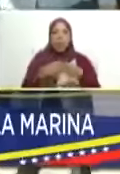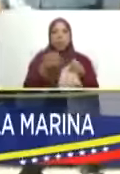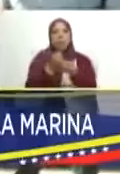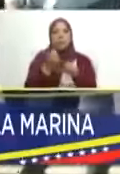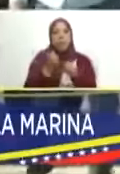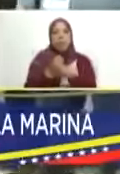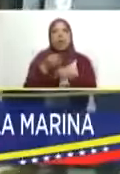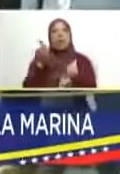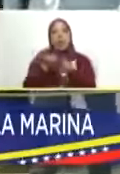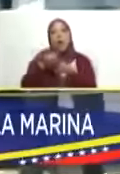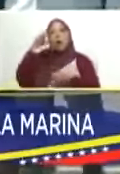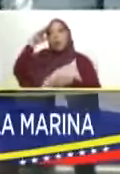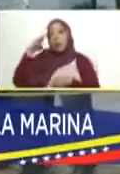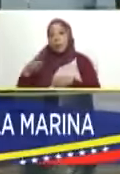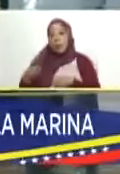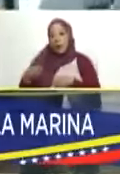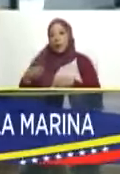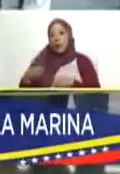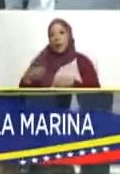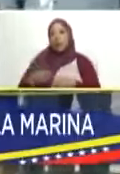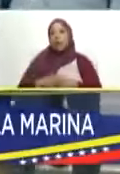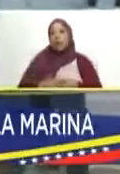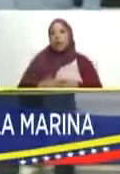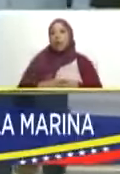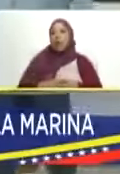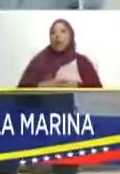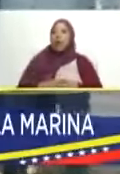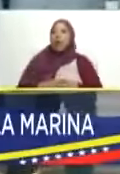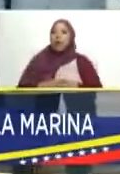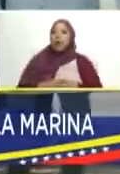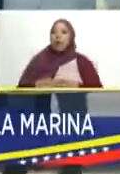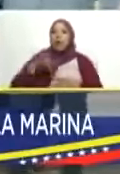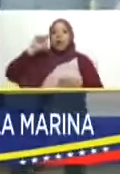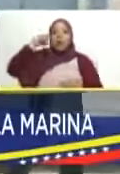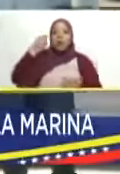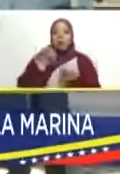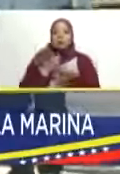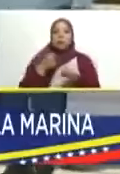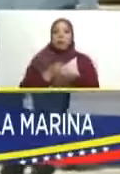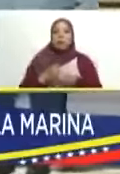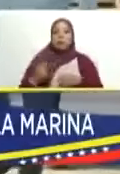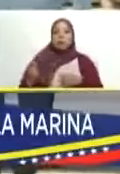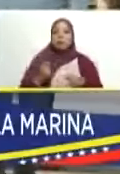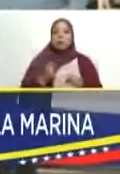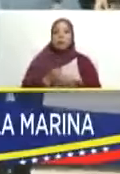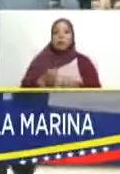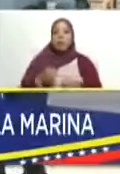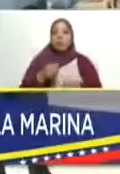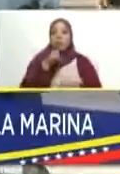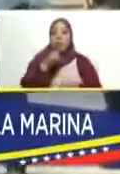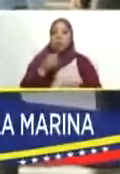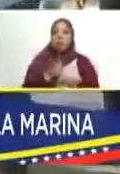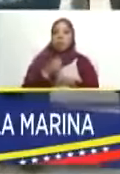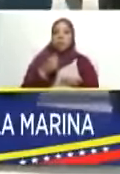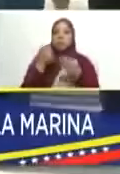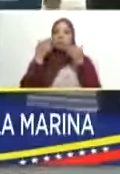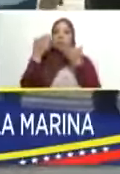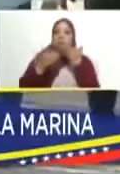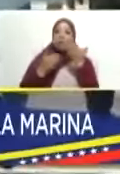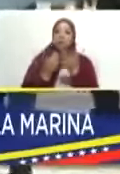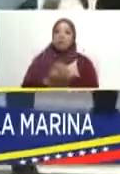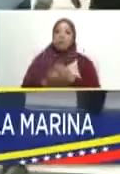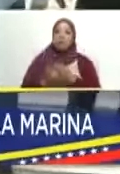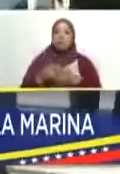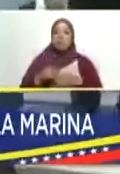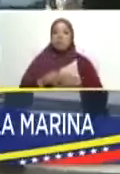aviación naval que nos ha dado un helicóptero. Esto para, bueno, recordar nuestra por la independencia, y además que estamos ubicados frente al alma